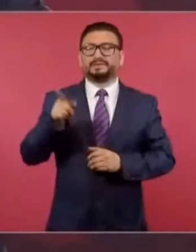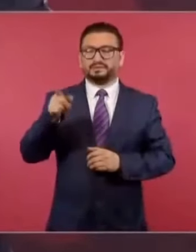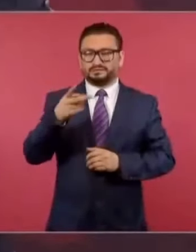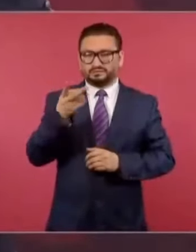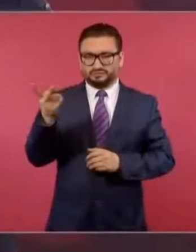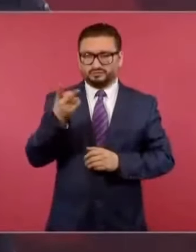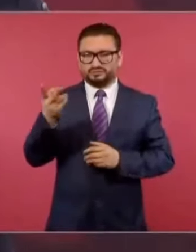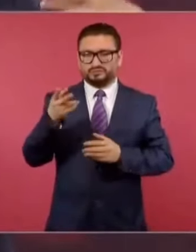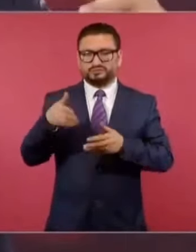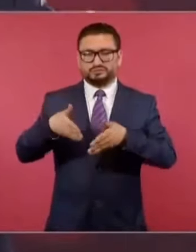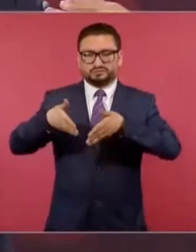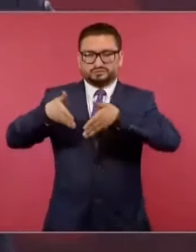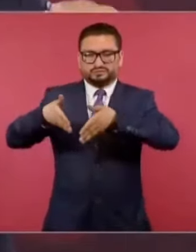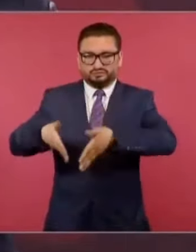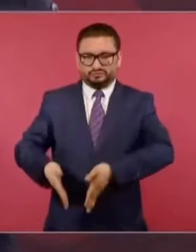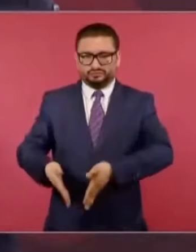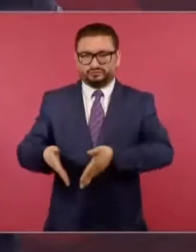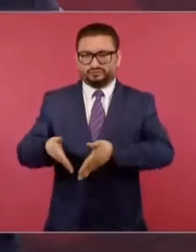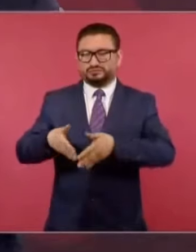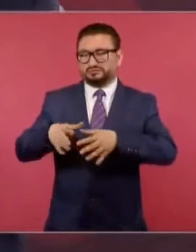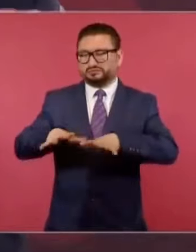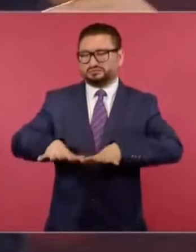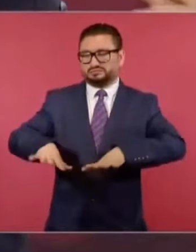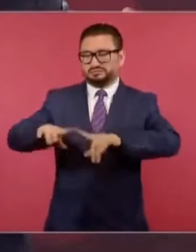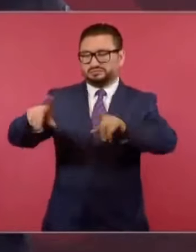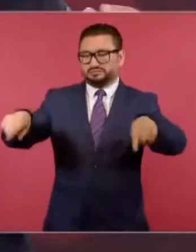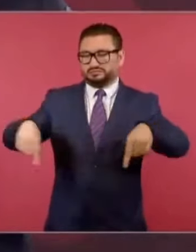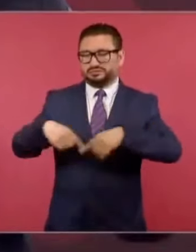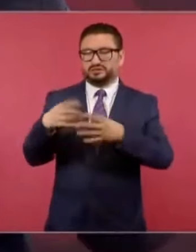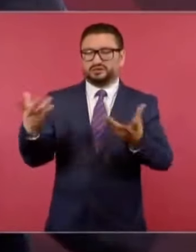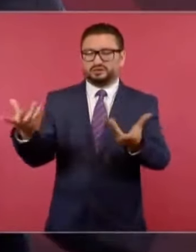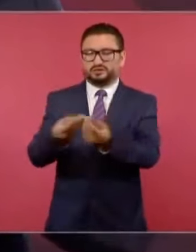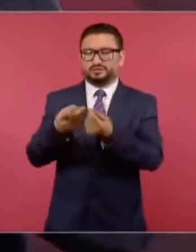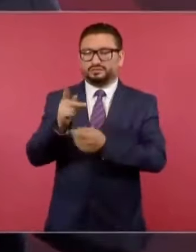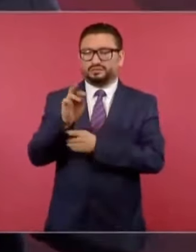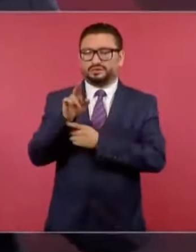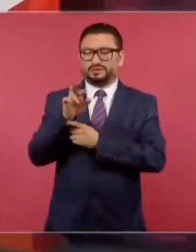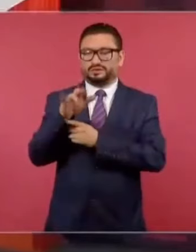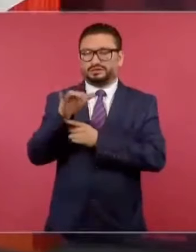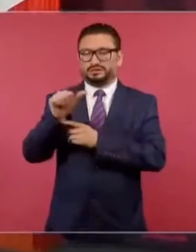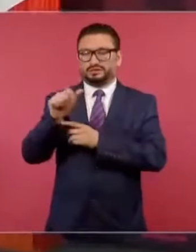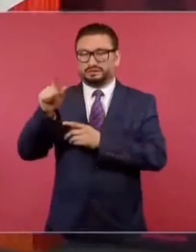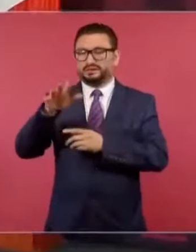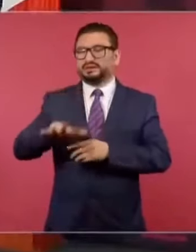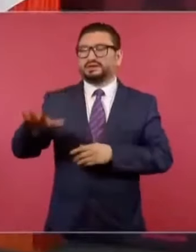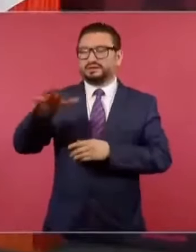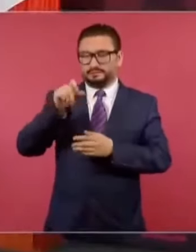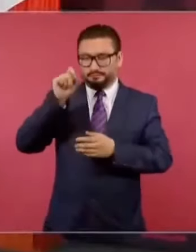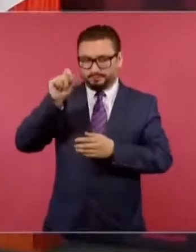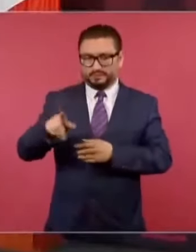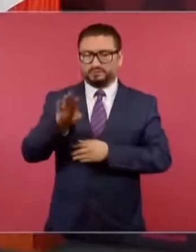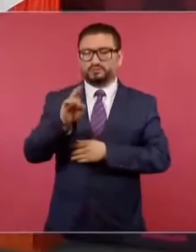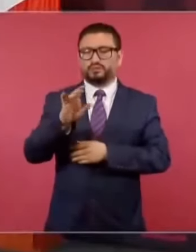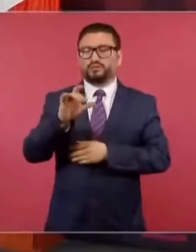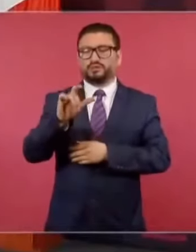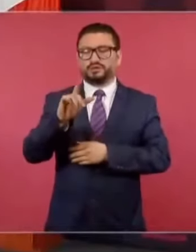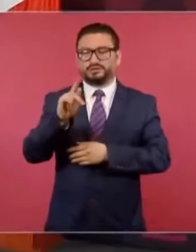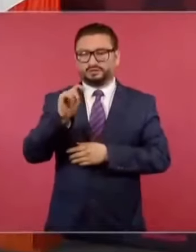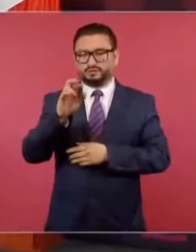ahí en una fosa común con Pereira í en bocas del toro que